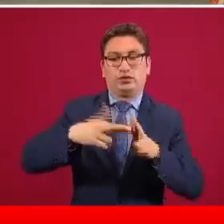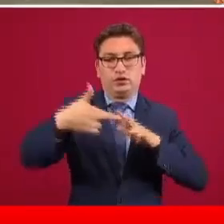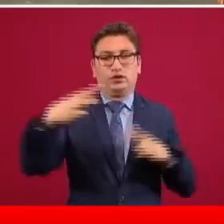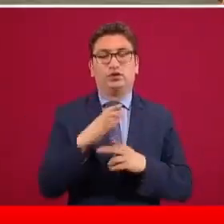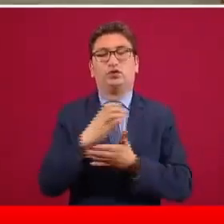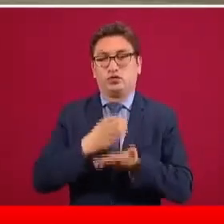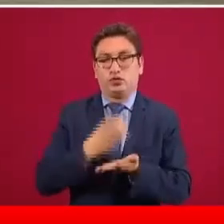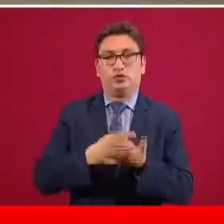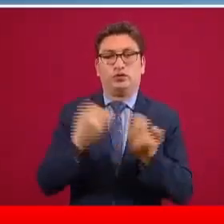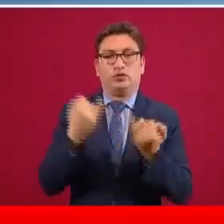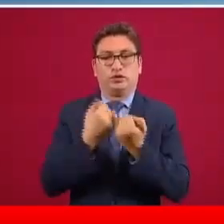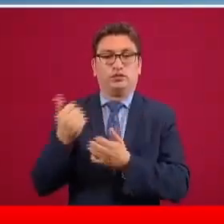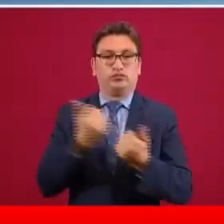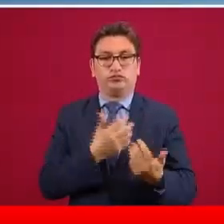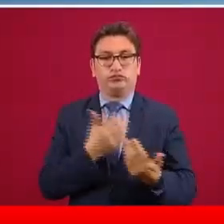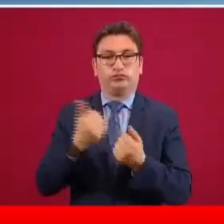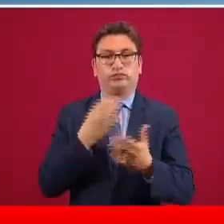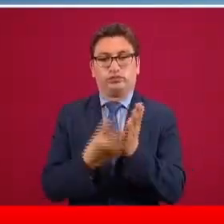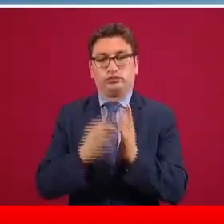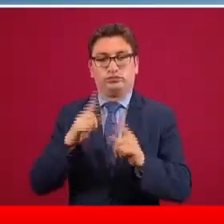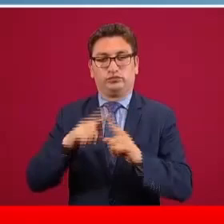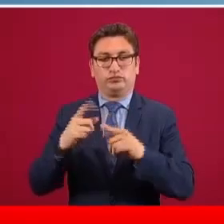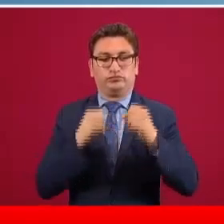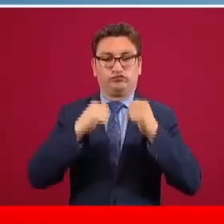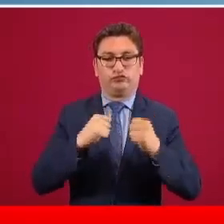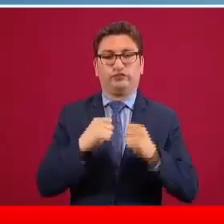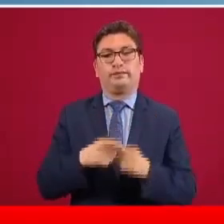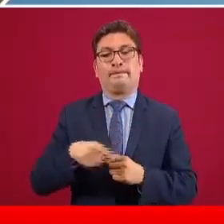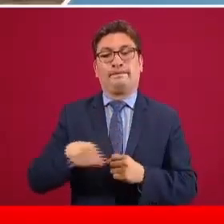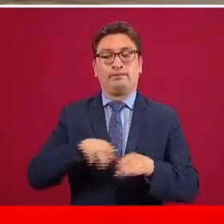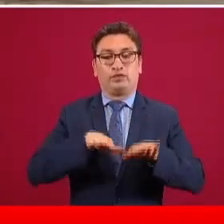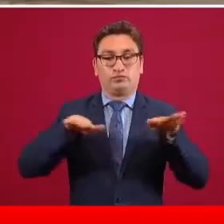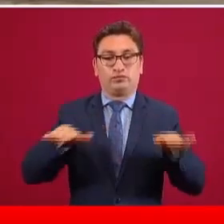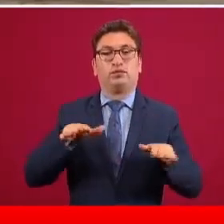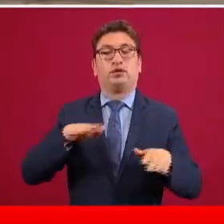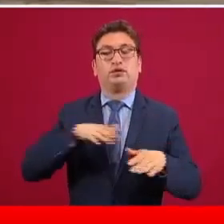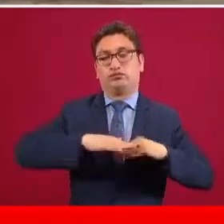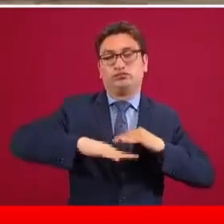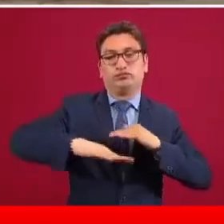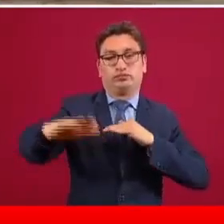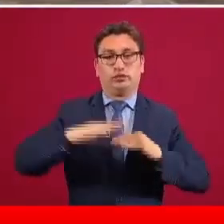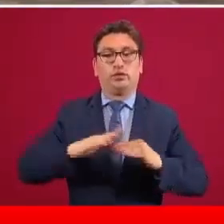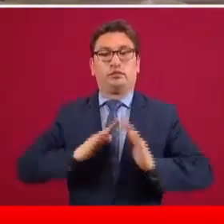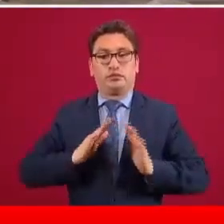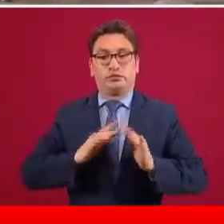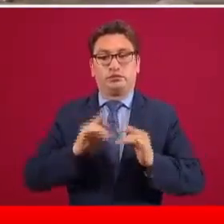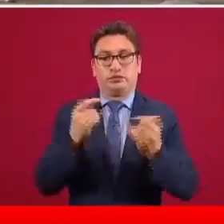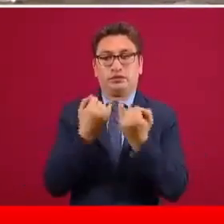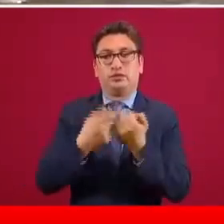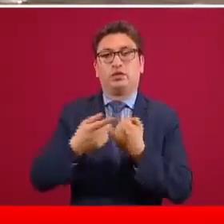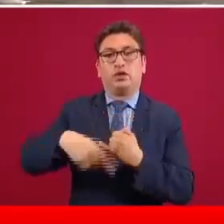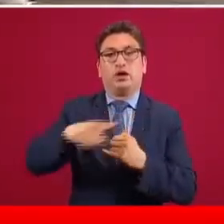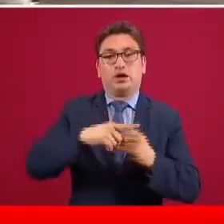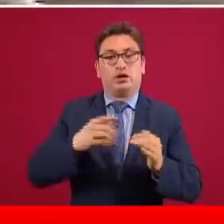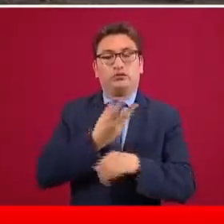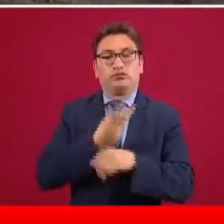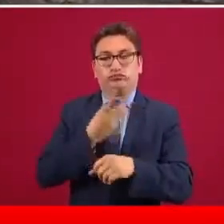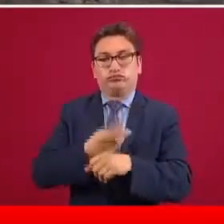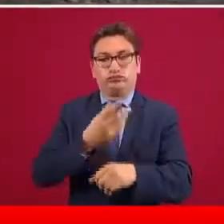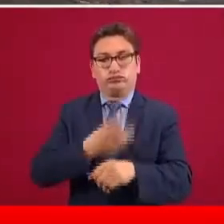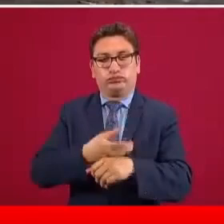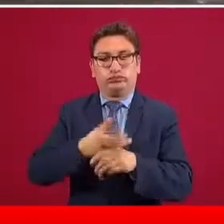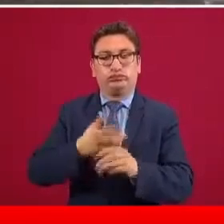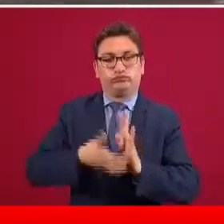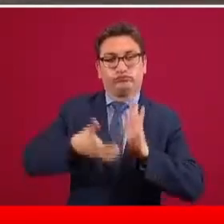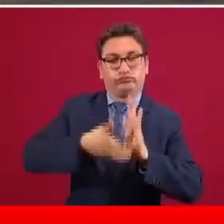de acero de refuerzo. En la pista y plataforma militar se continúa con la excavación, conformación de terraplenes y